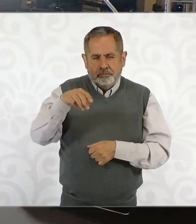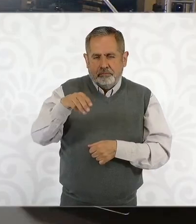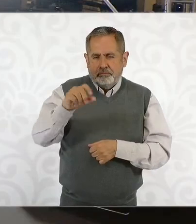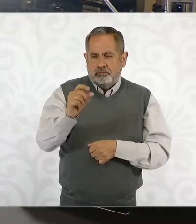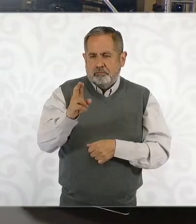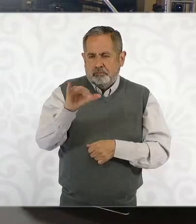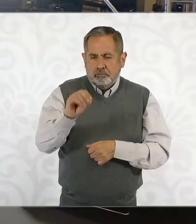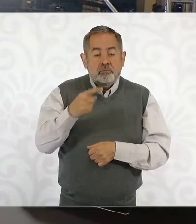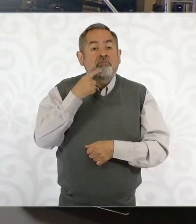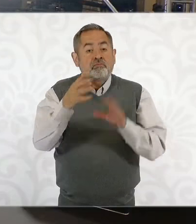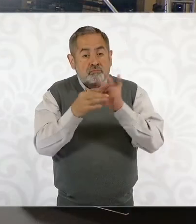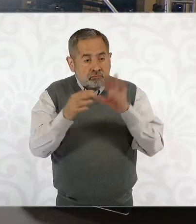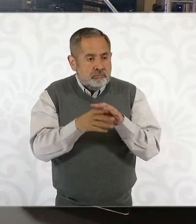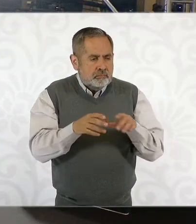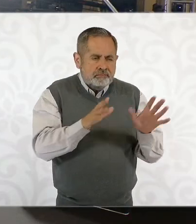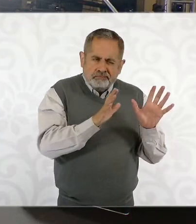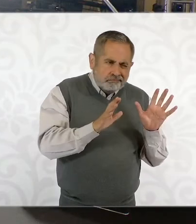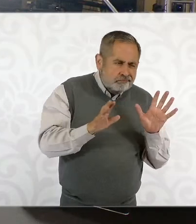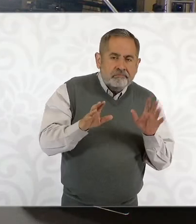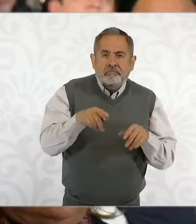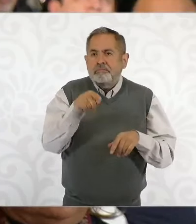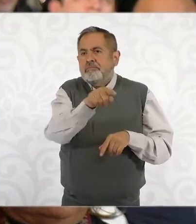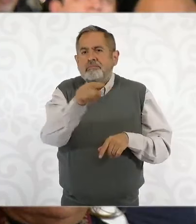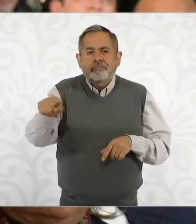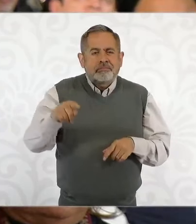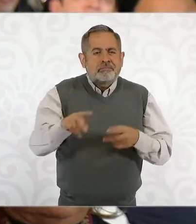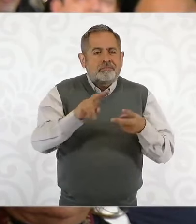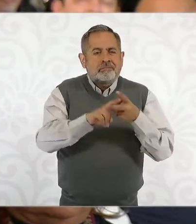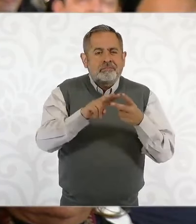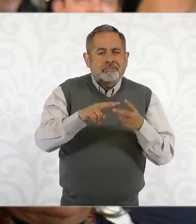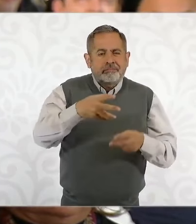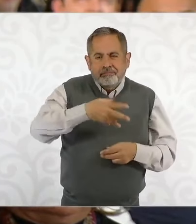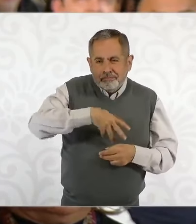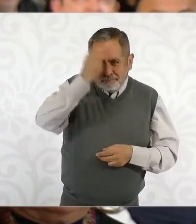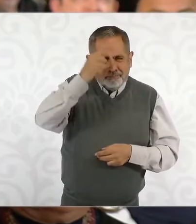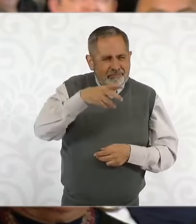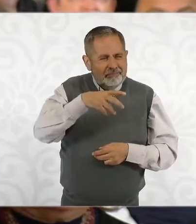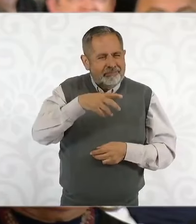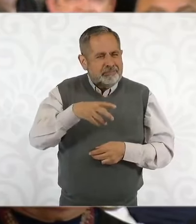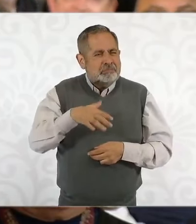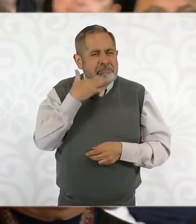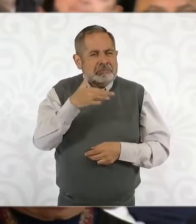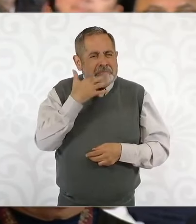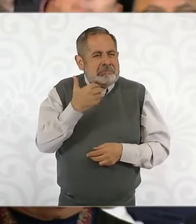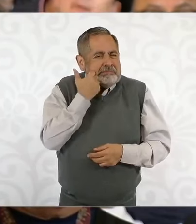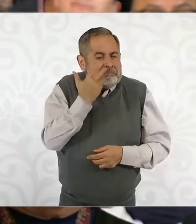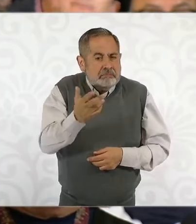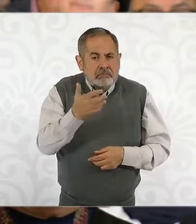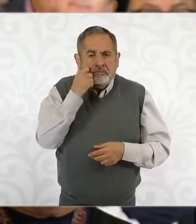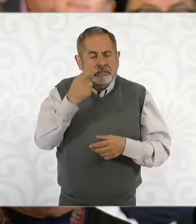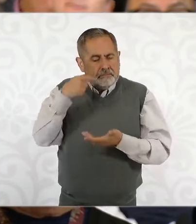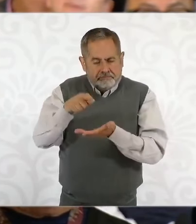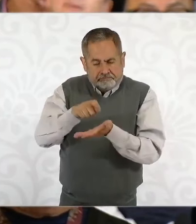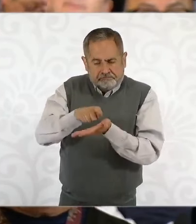serie de medidas contra los supuestos narcocandidatos, entre ellos el polígrafo, la declaración de ausencia de interés, antidoping y